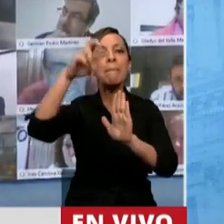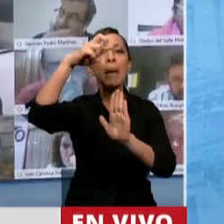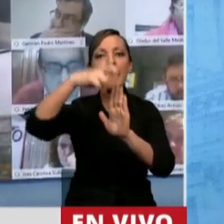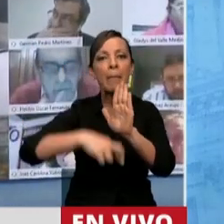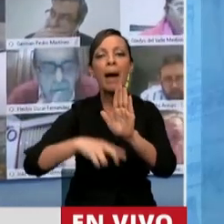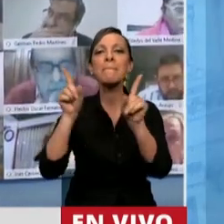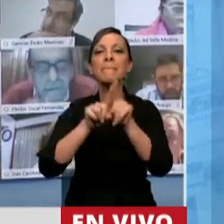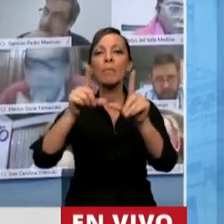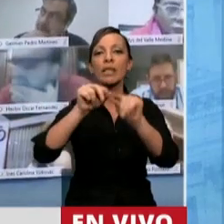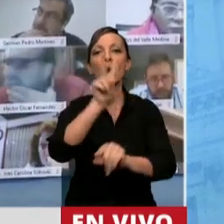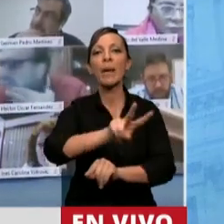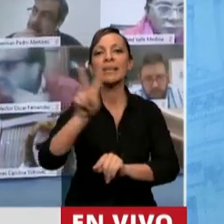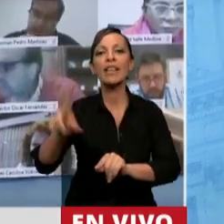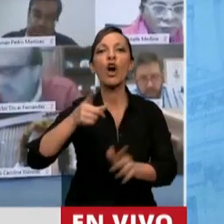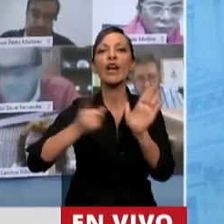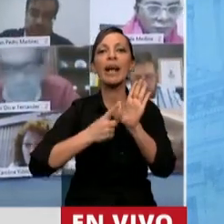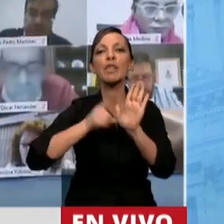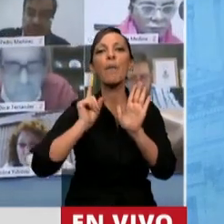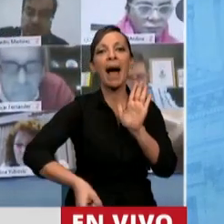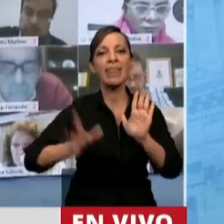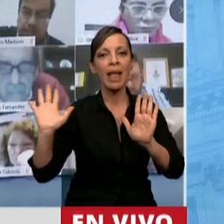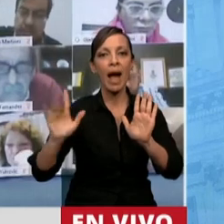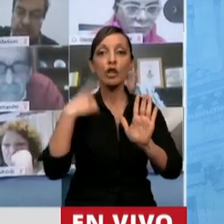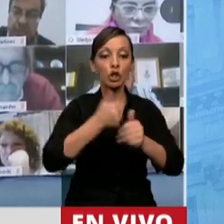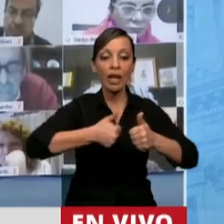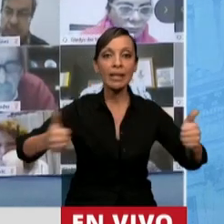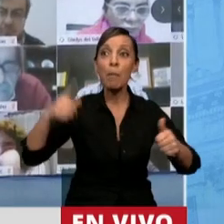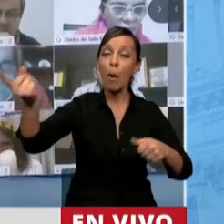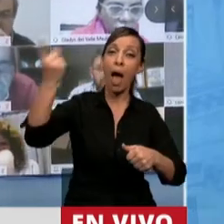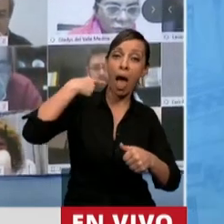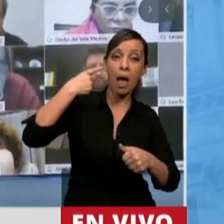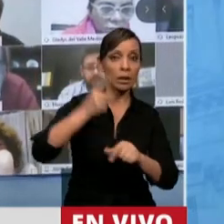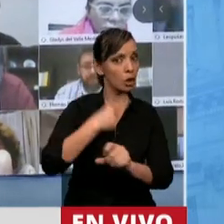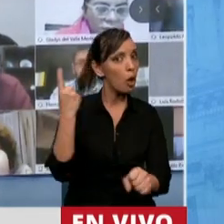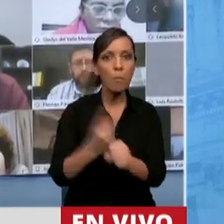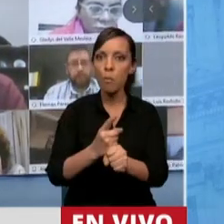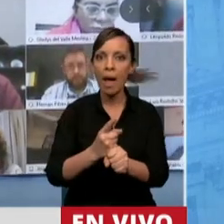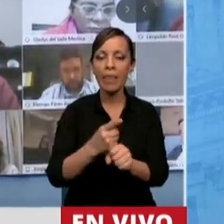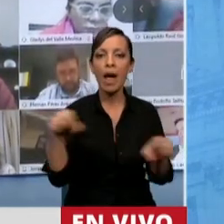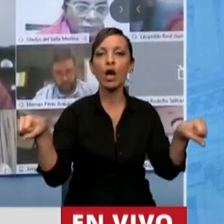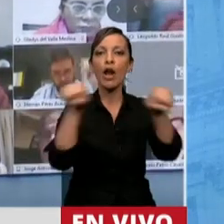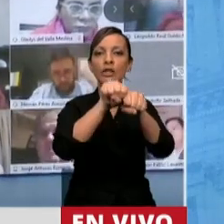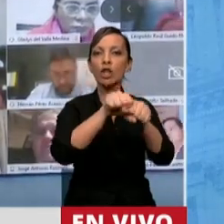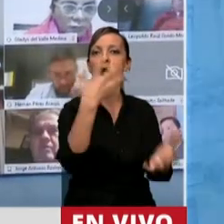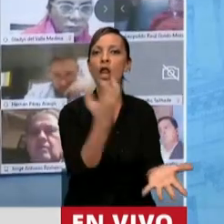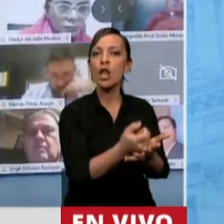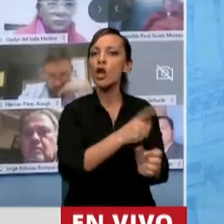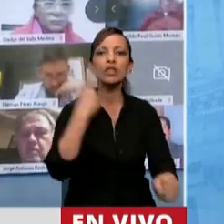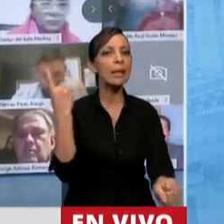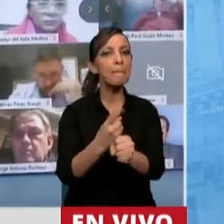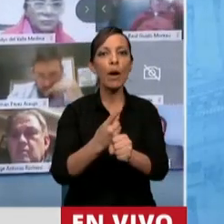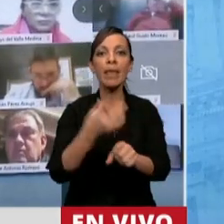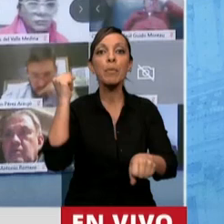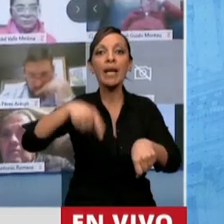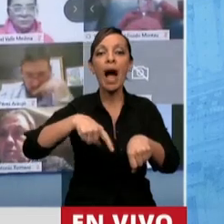artículo 22 del reglamento se lo obliga. Estamos presentes, usted no nos puede obligar a conectarnos por VPN porque el protocolo está